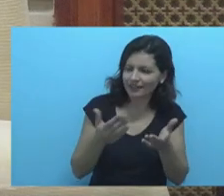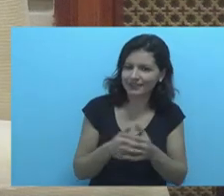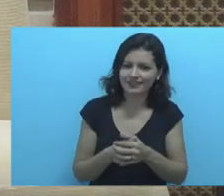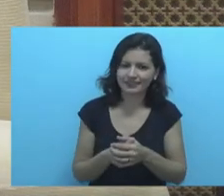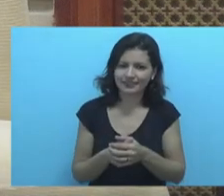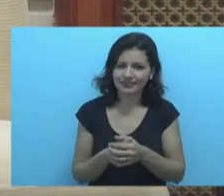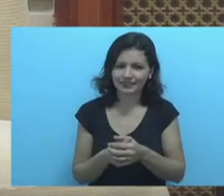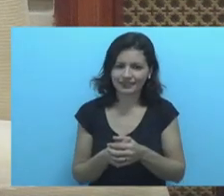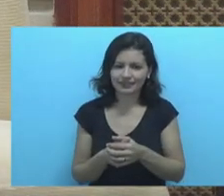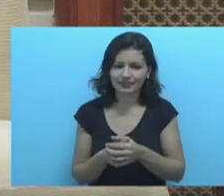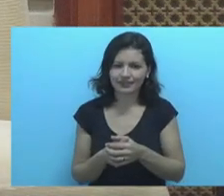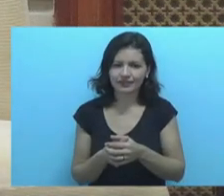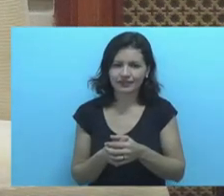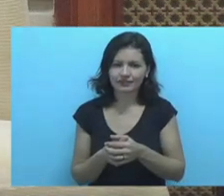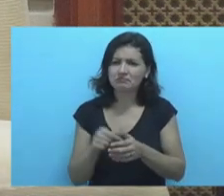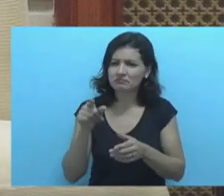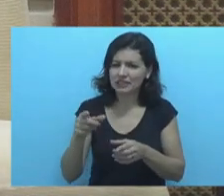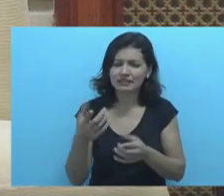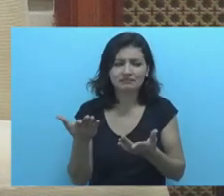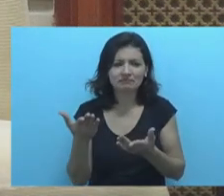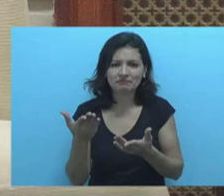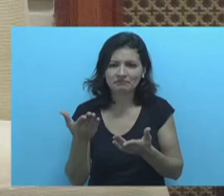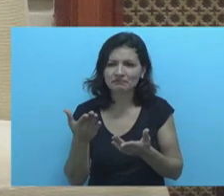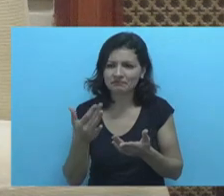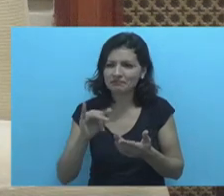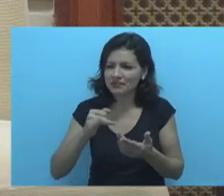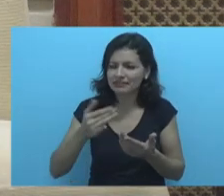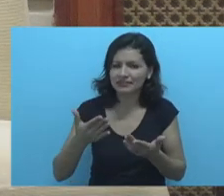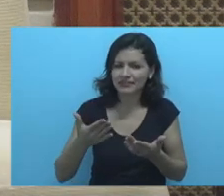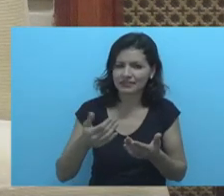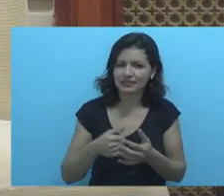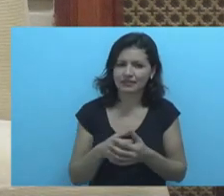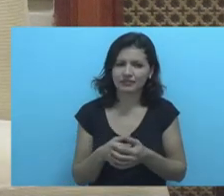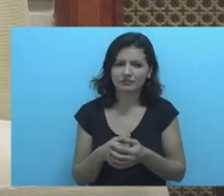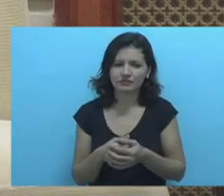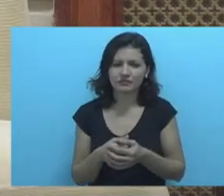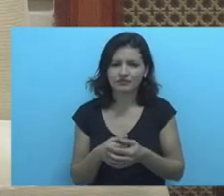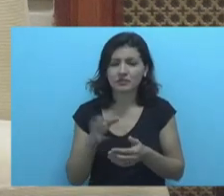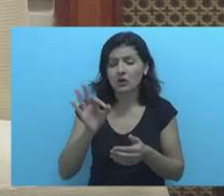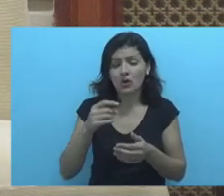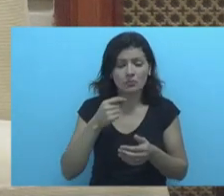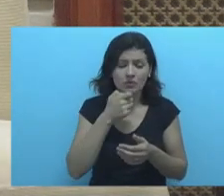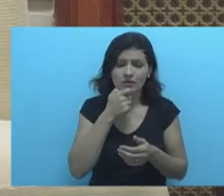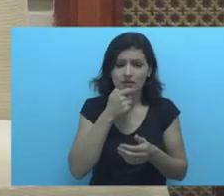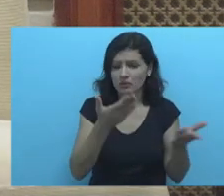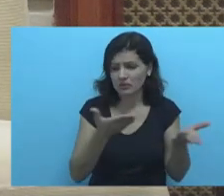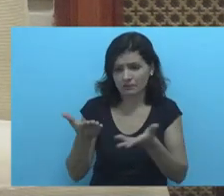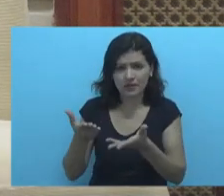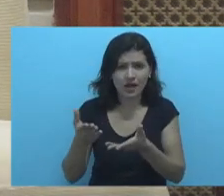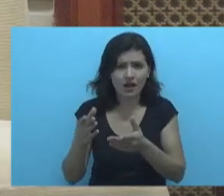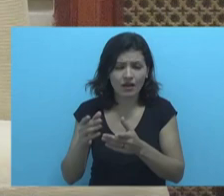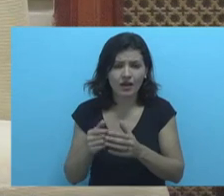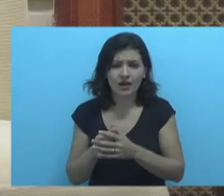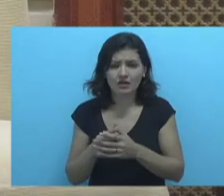ni estábamos en el mismo espacio político, y sin embargo ese gesto, o de recibirte en su oficina siempre